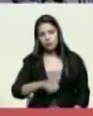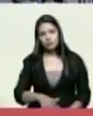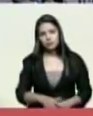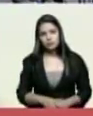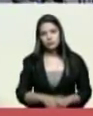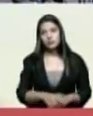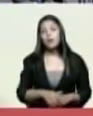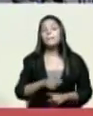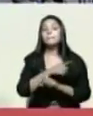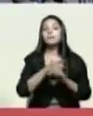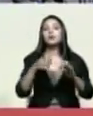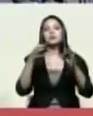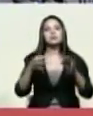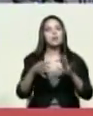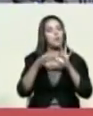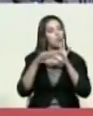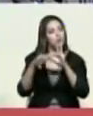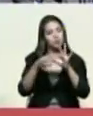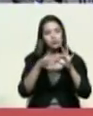En unidad, en unión.